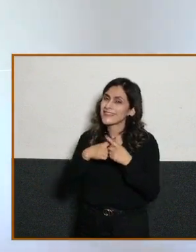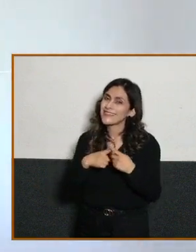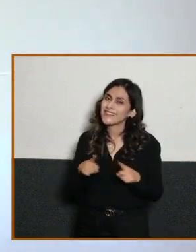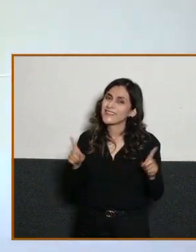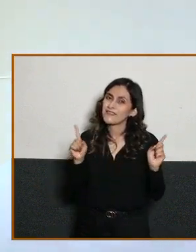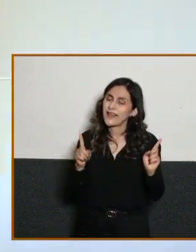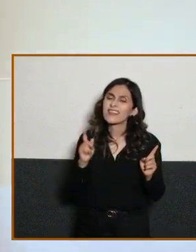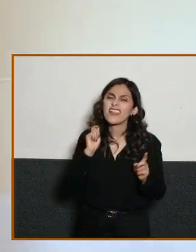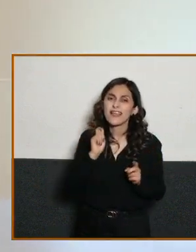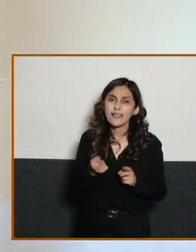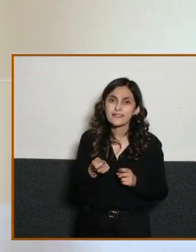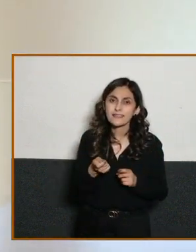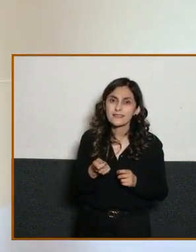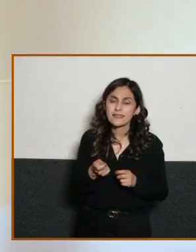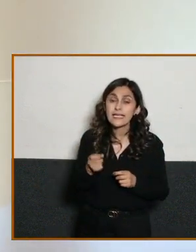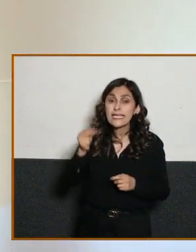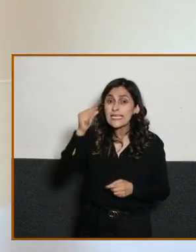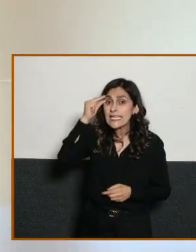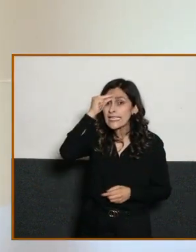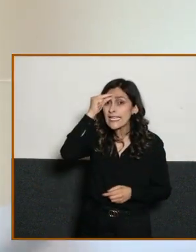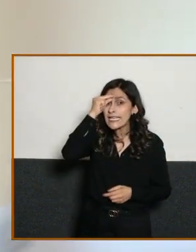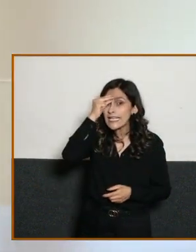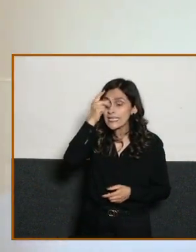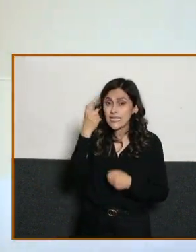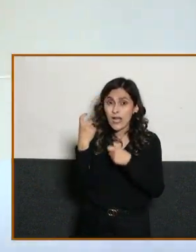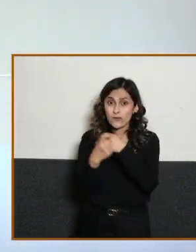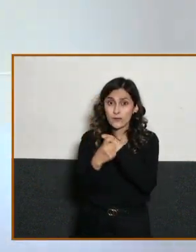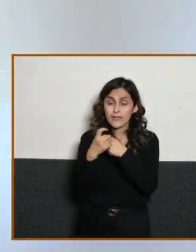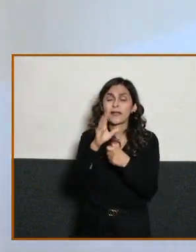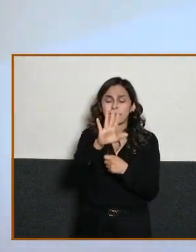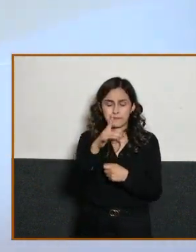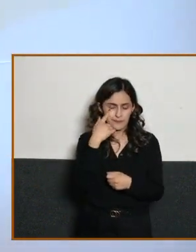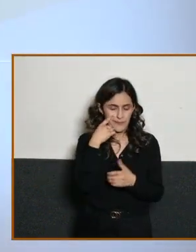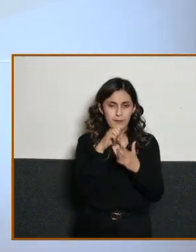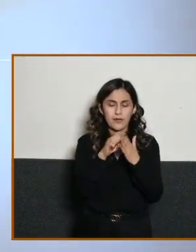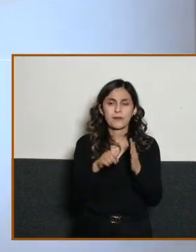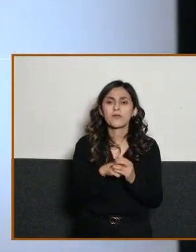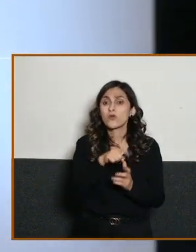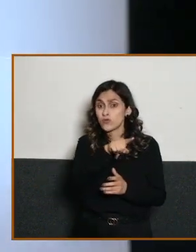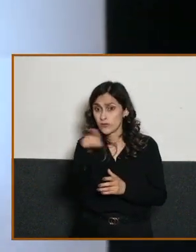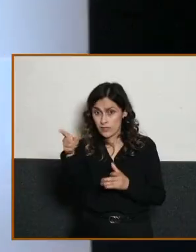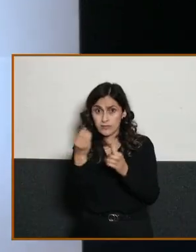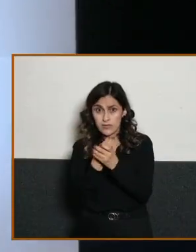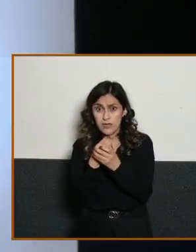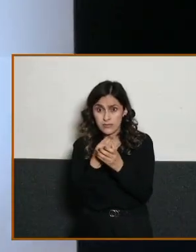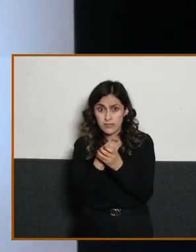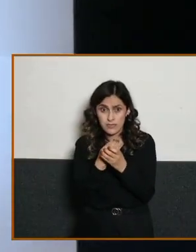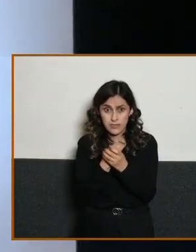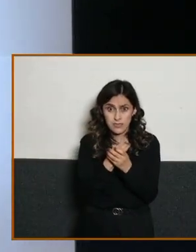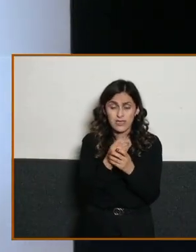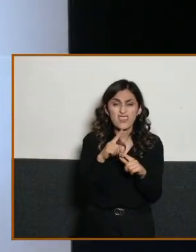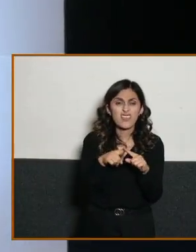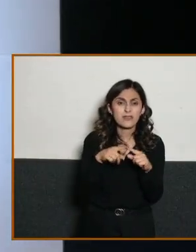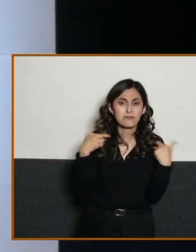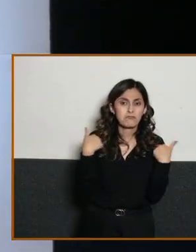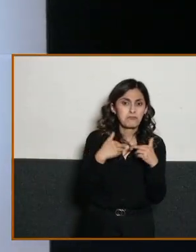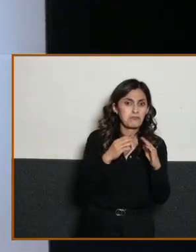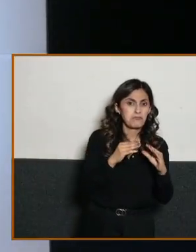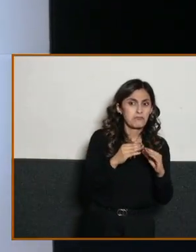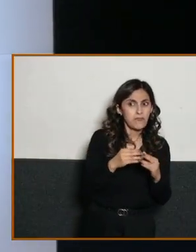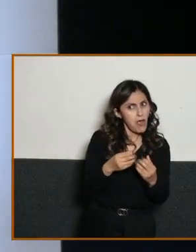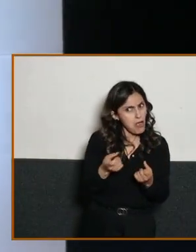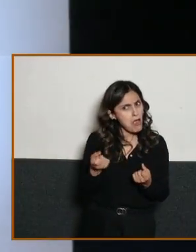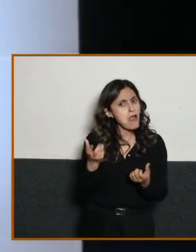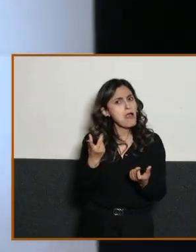inteligencia pura. Déjenles pongo un ejemplo. ¿Quién ha dado clases aquí? Pues no tan